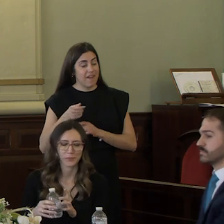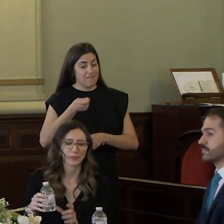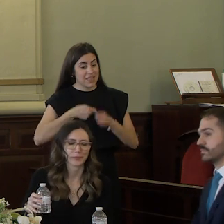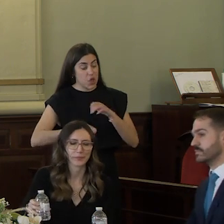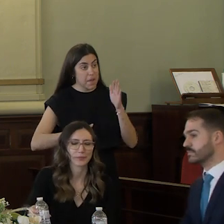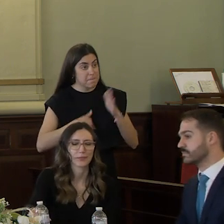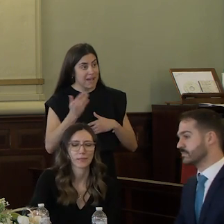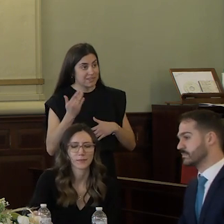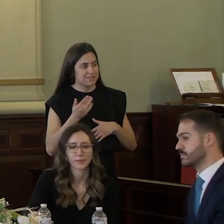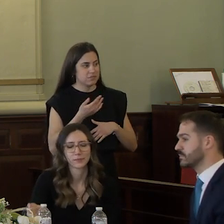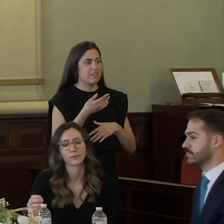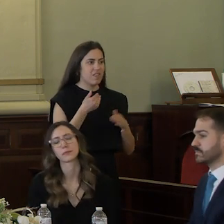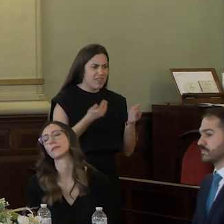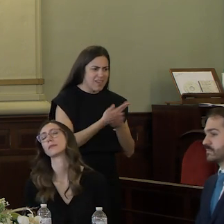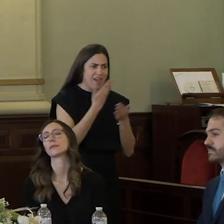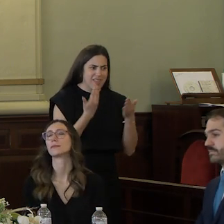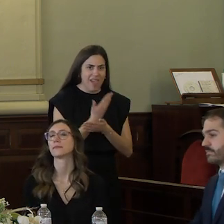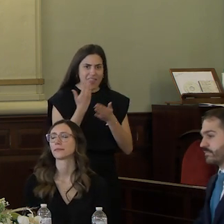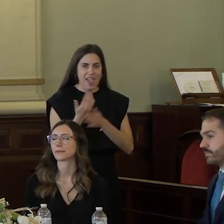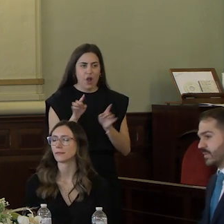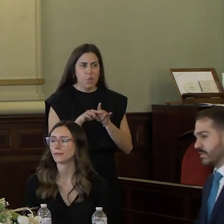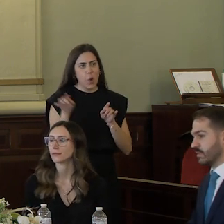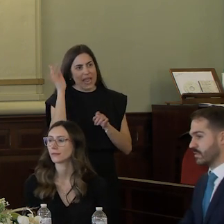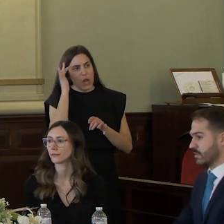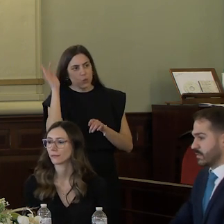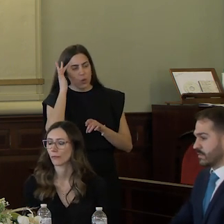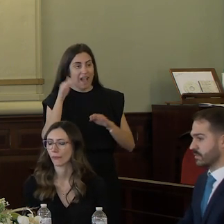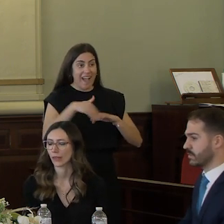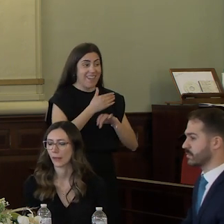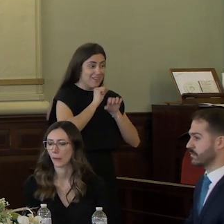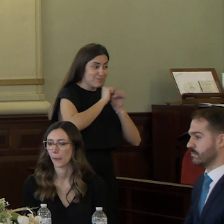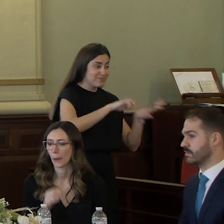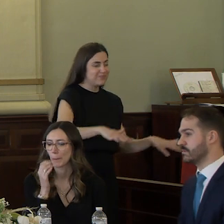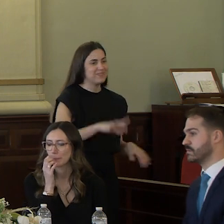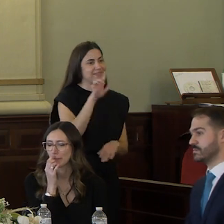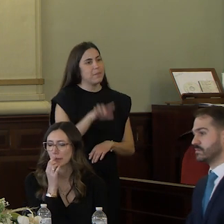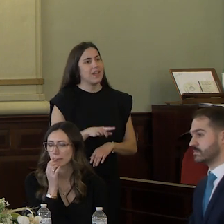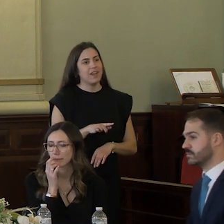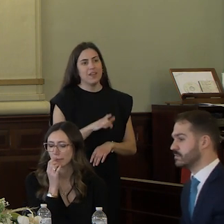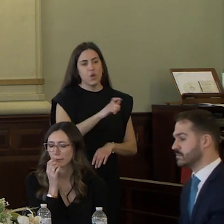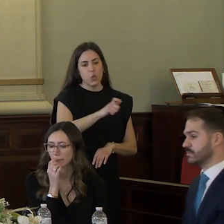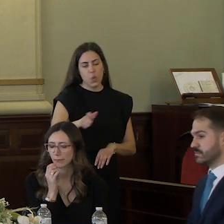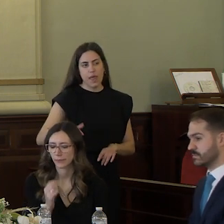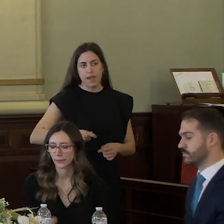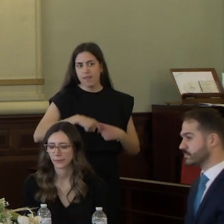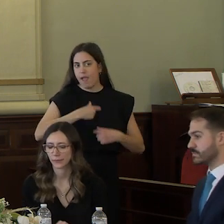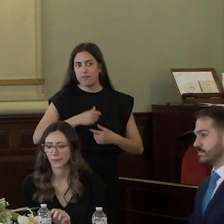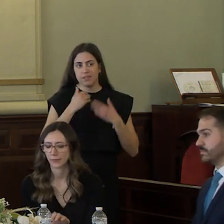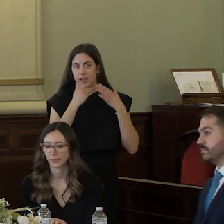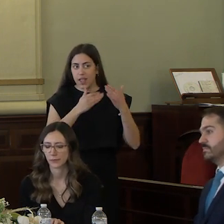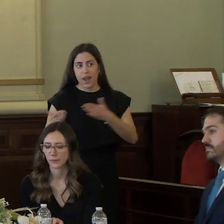que llevan la ilusión día a día a nuestras calles. Y hay que dar las gracias también a la ciudadanía, que cada vez